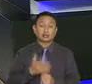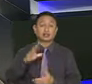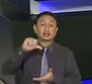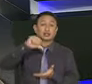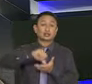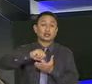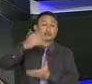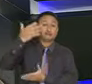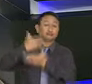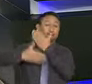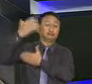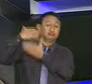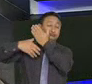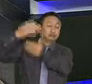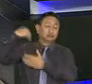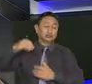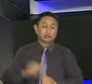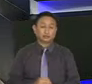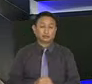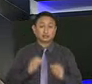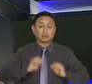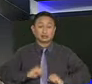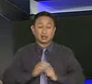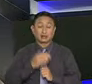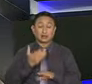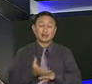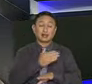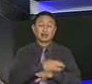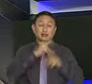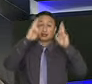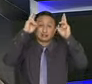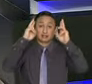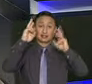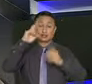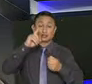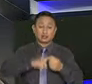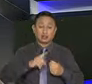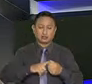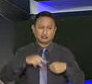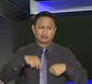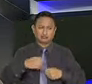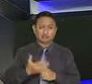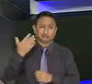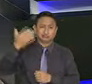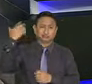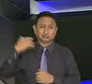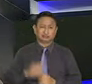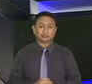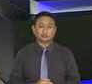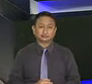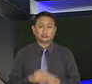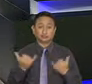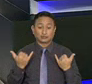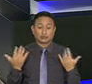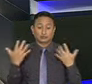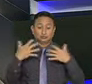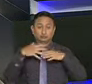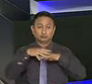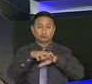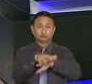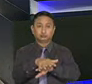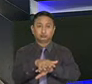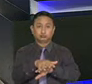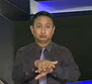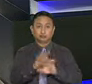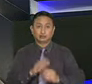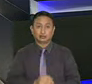es milenaria el reino de Quito tiene tanta historia nada más festejamos esa Unión maravillosa que se dio